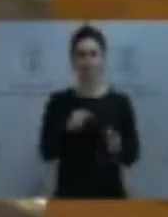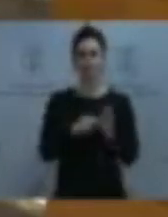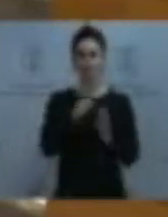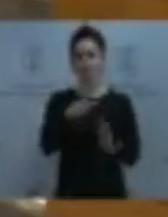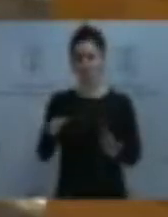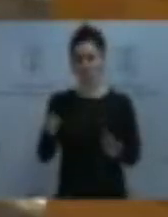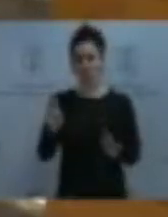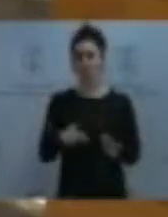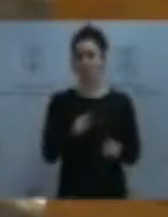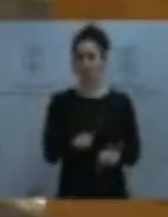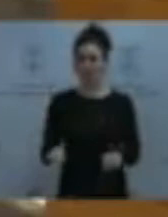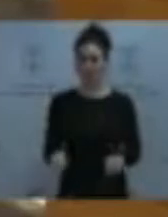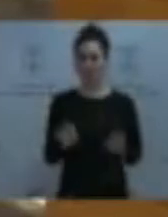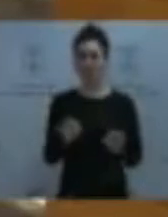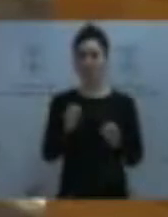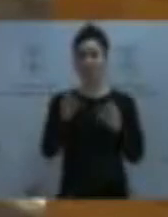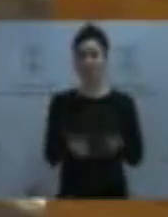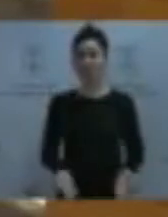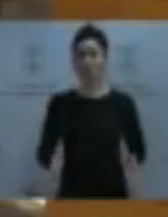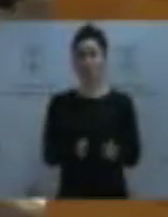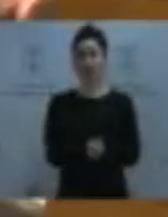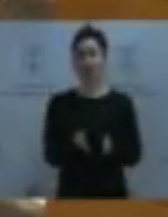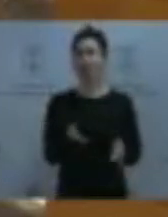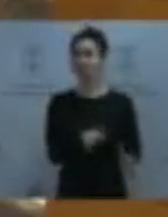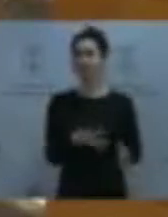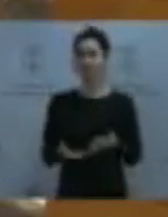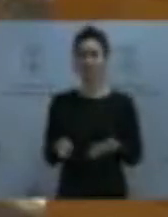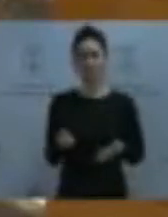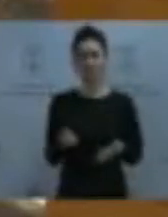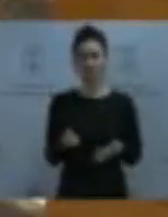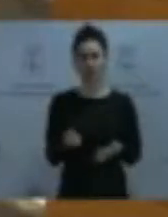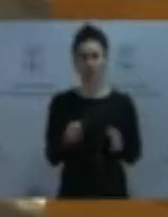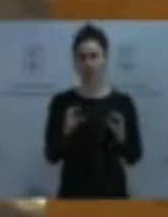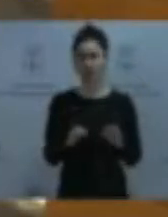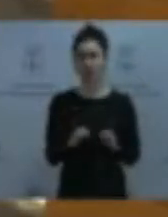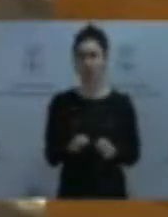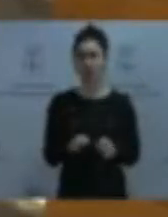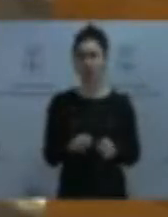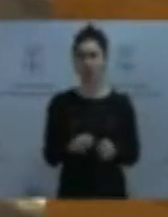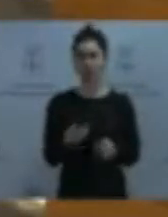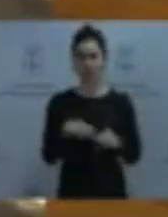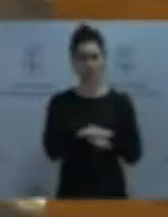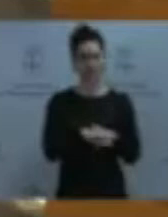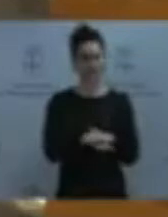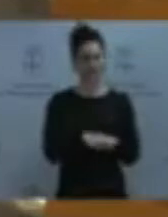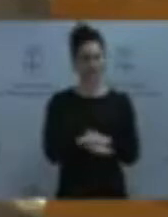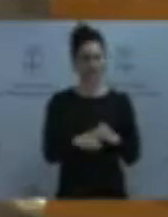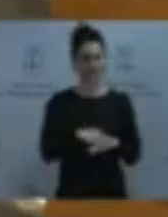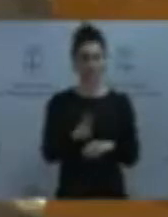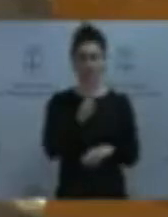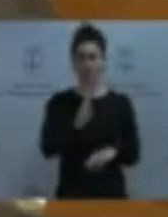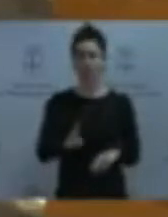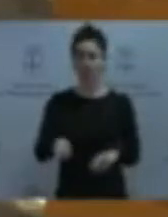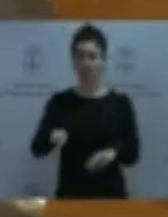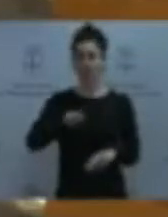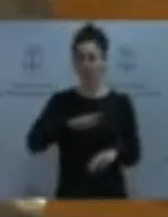total que se corresponde a esos efectos acumulados con carácter previo a la